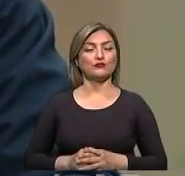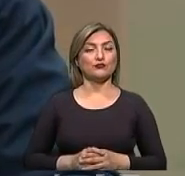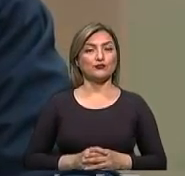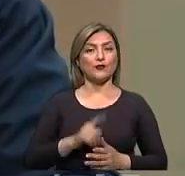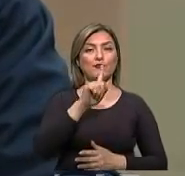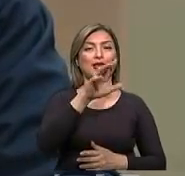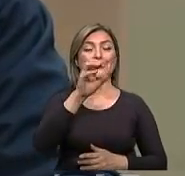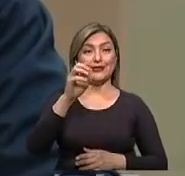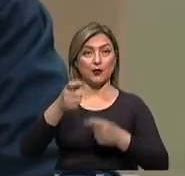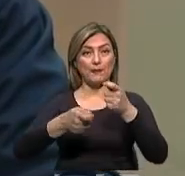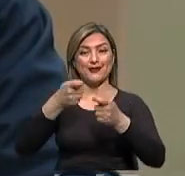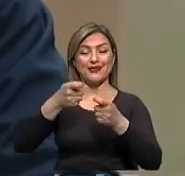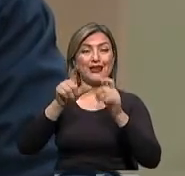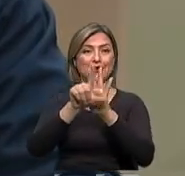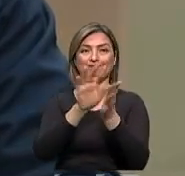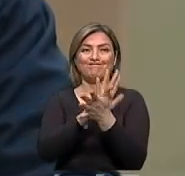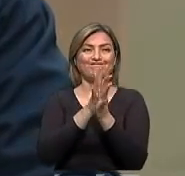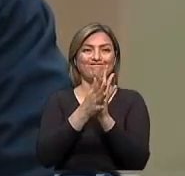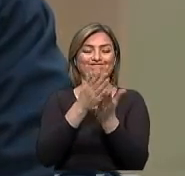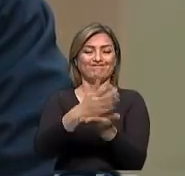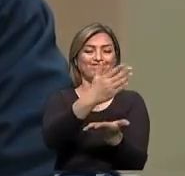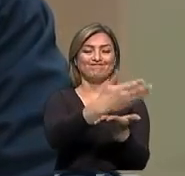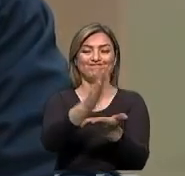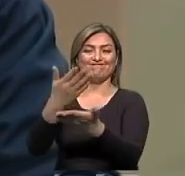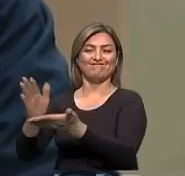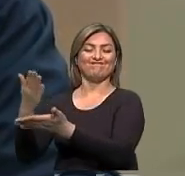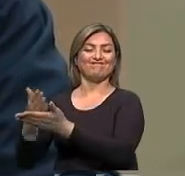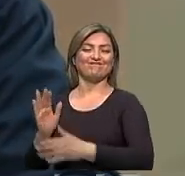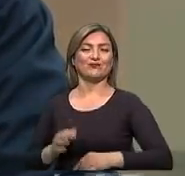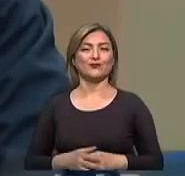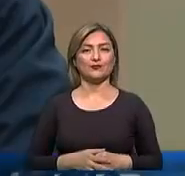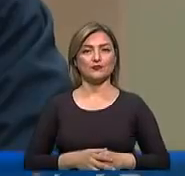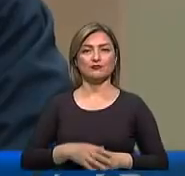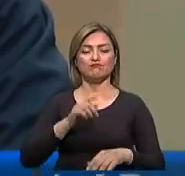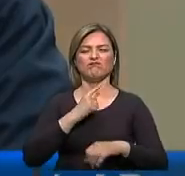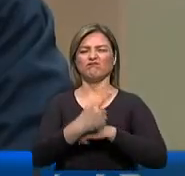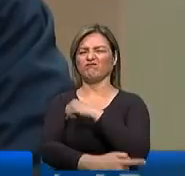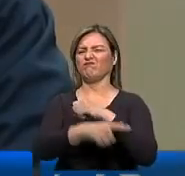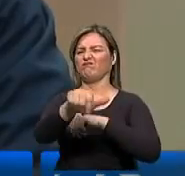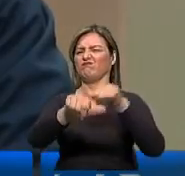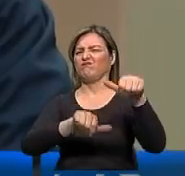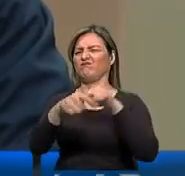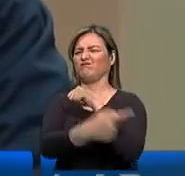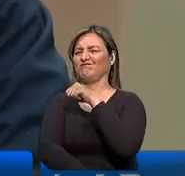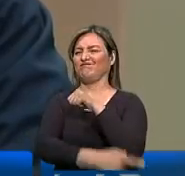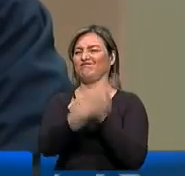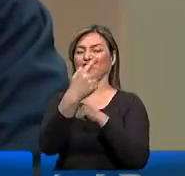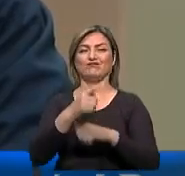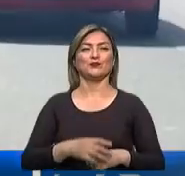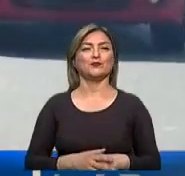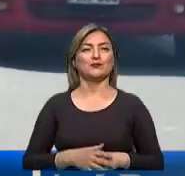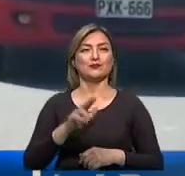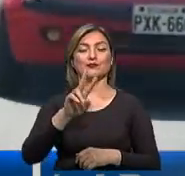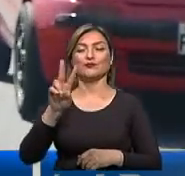desalojado 1.500 ventas no regularizadas, se han abierto 32 actos de inicio para iniciar los procedimientos administrativos